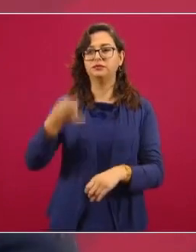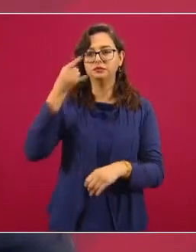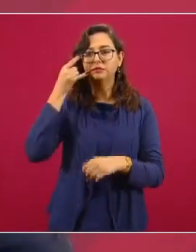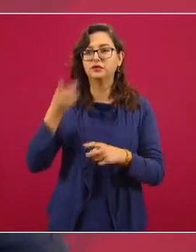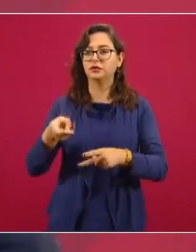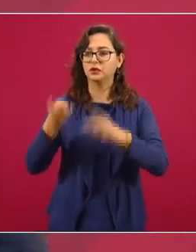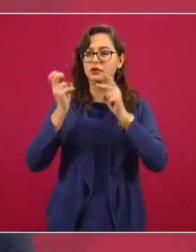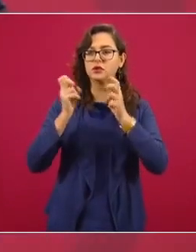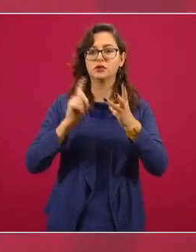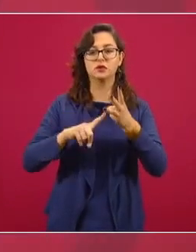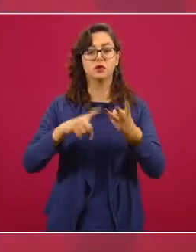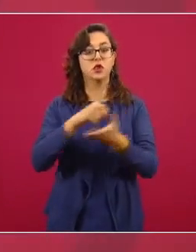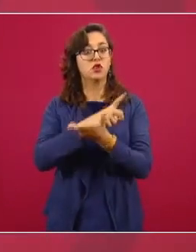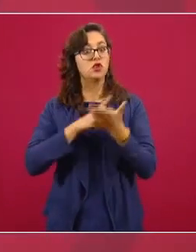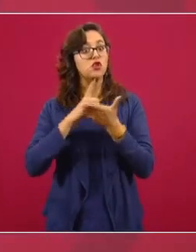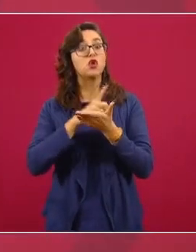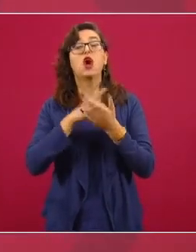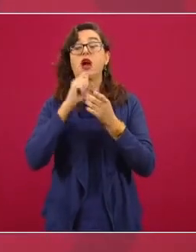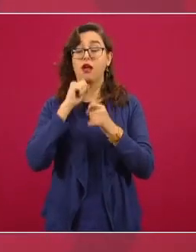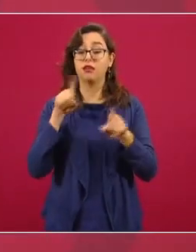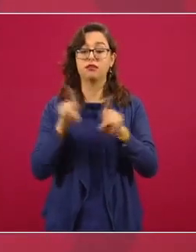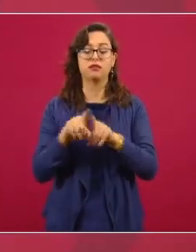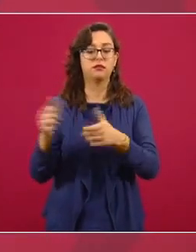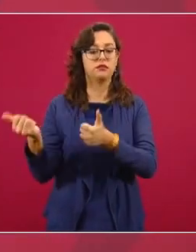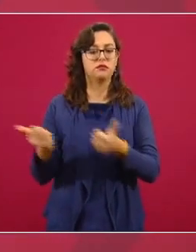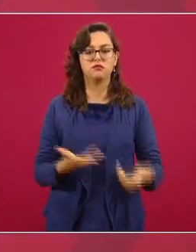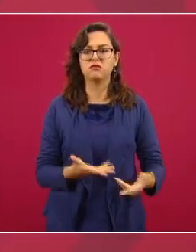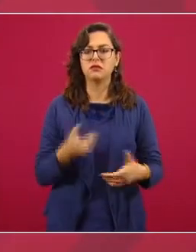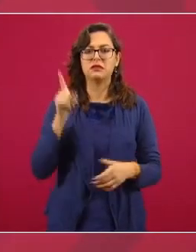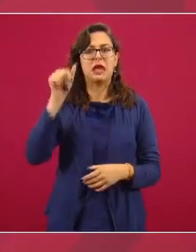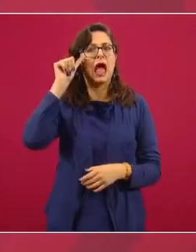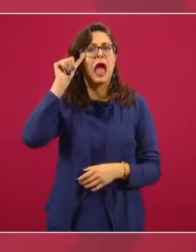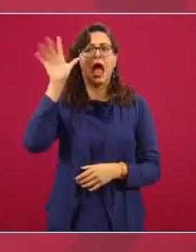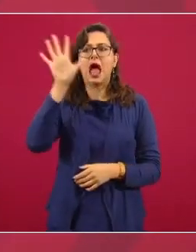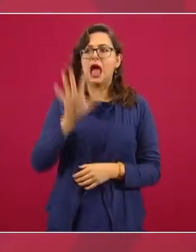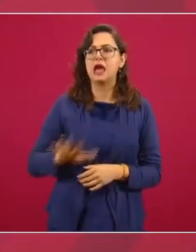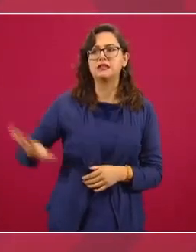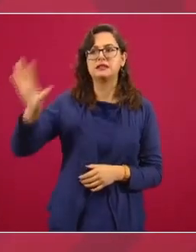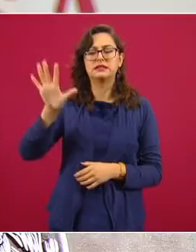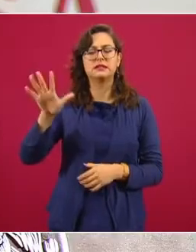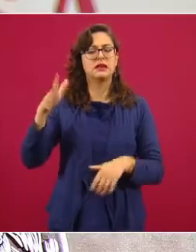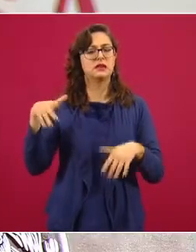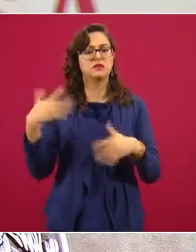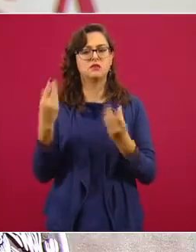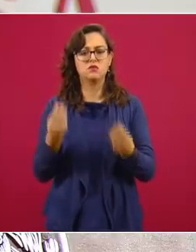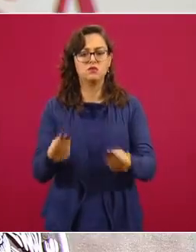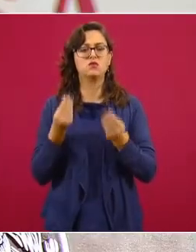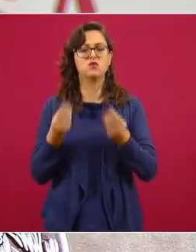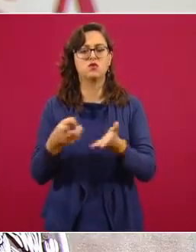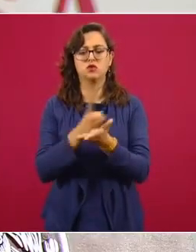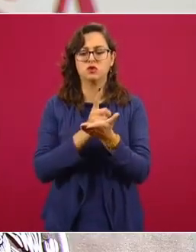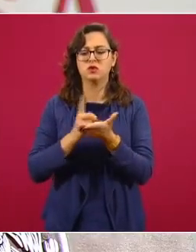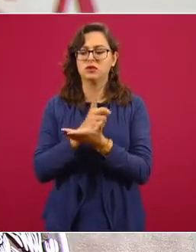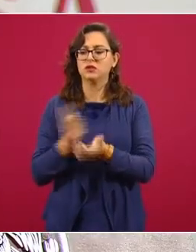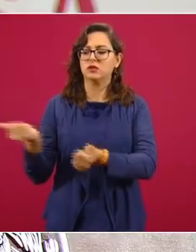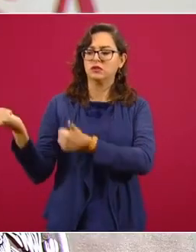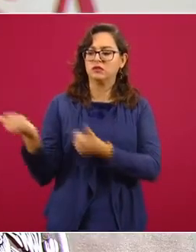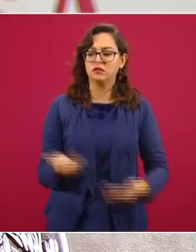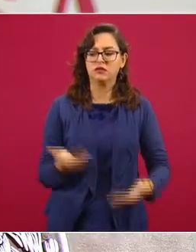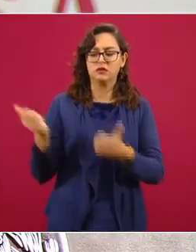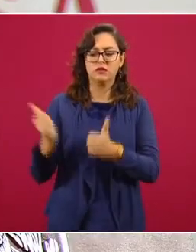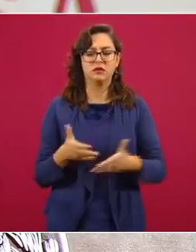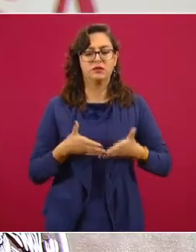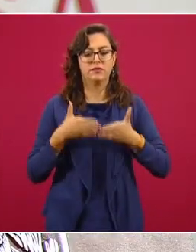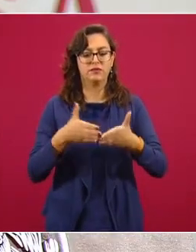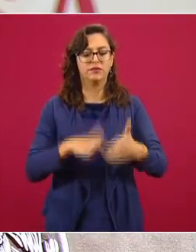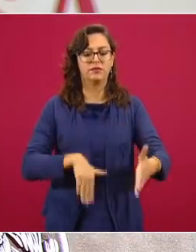y está llegando droga de Asia a los puertos de Manzanillo y